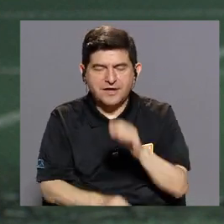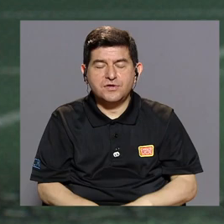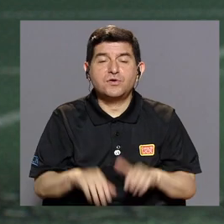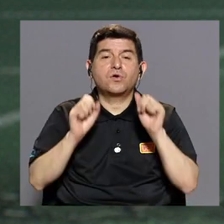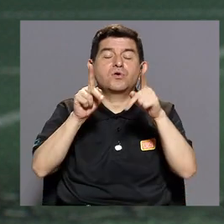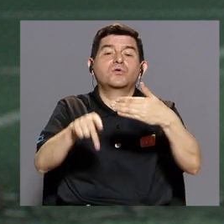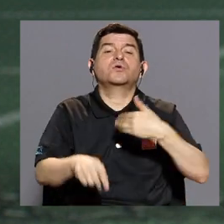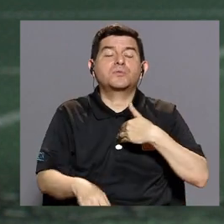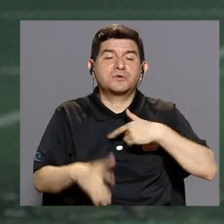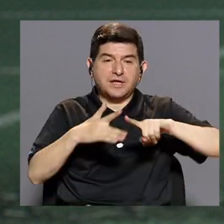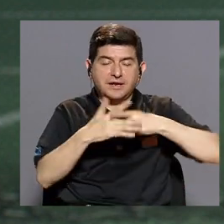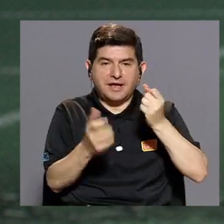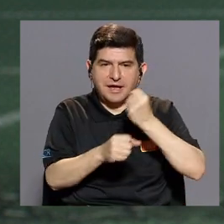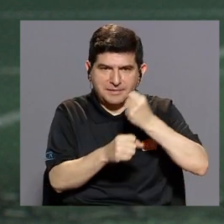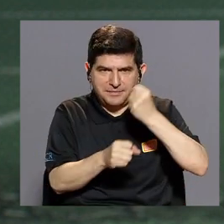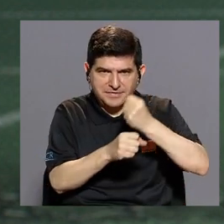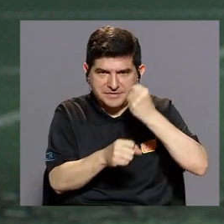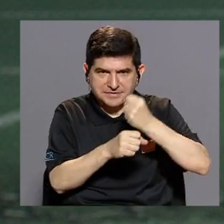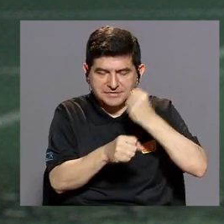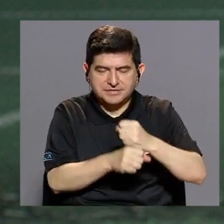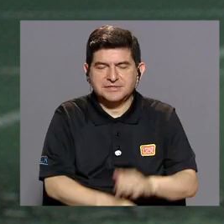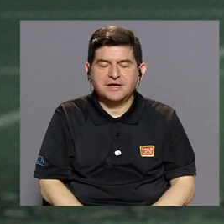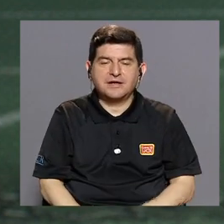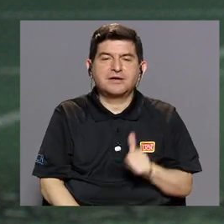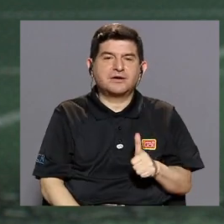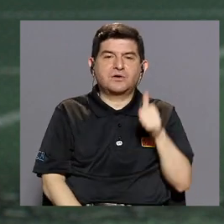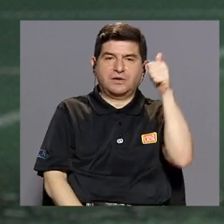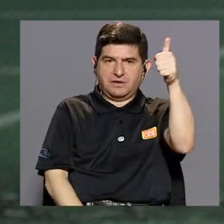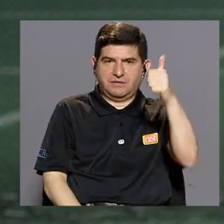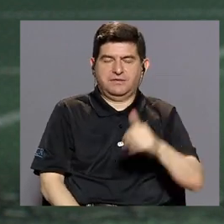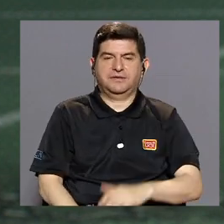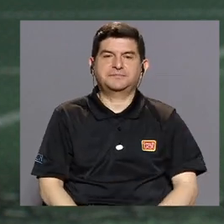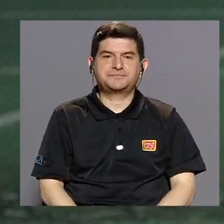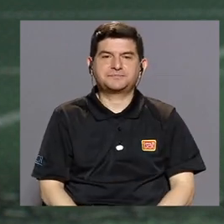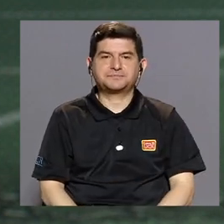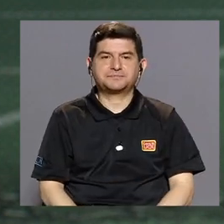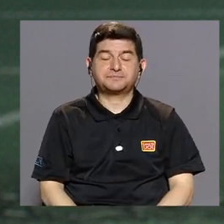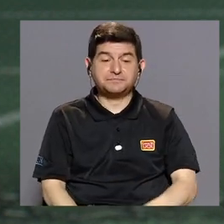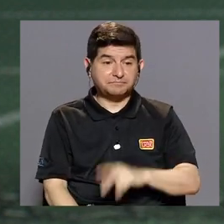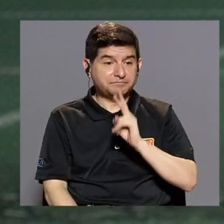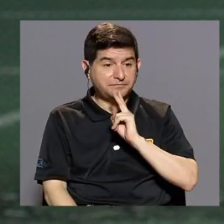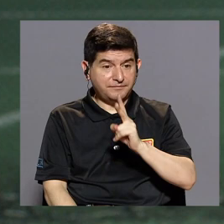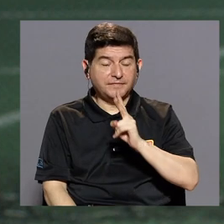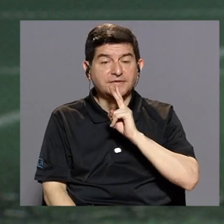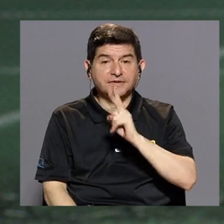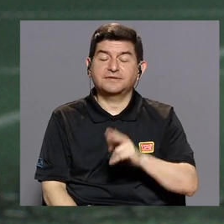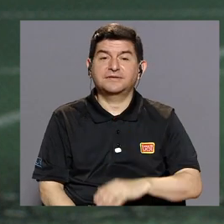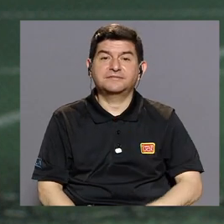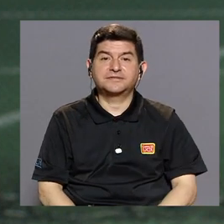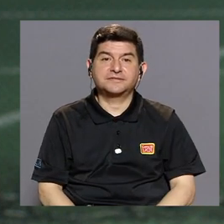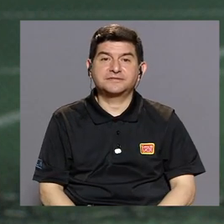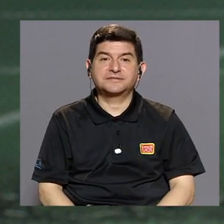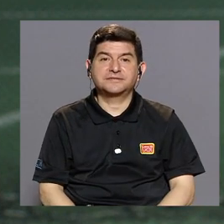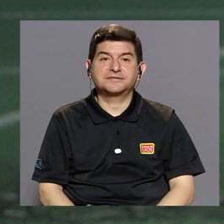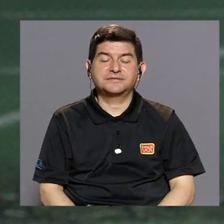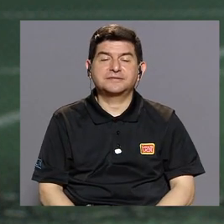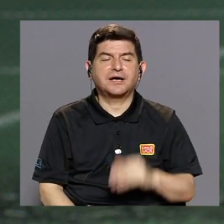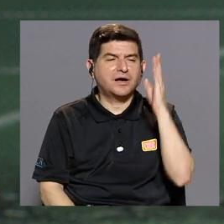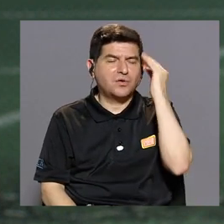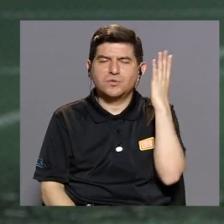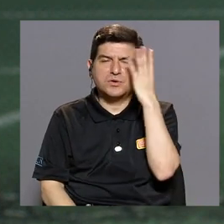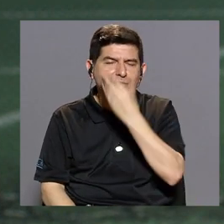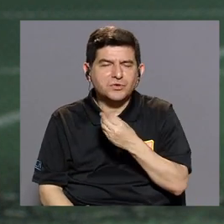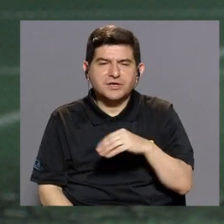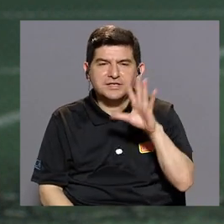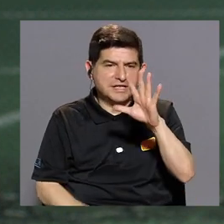Se me dio la oportunidad de empezar a trabajar con la liga, ¿verdad? Y la verdad, fue una experiencia